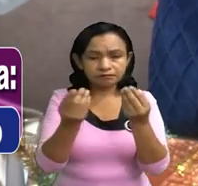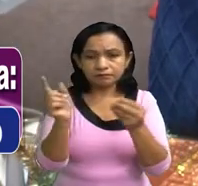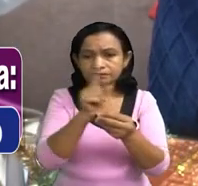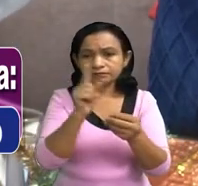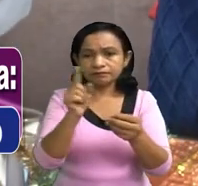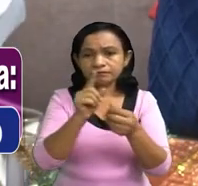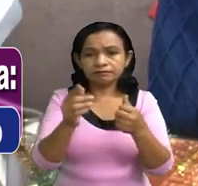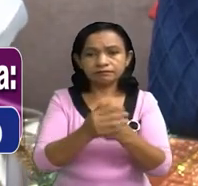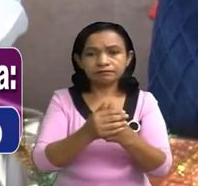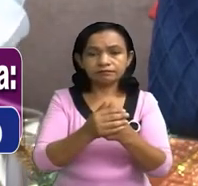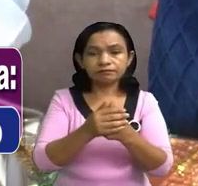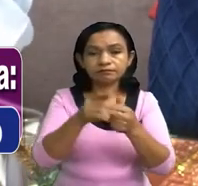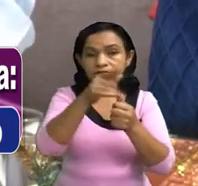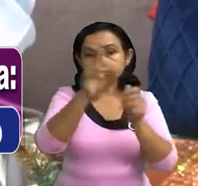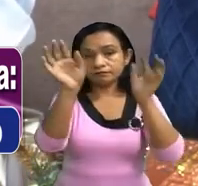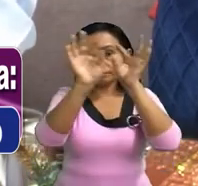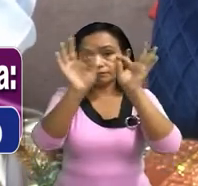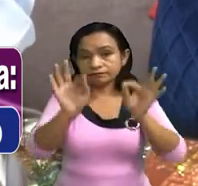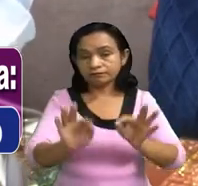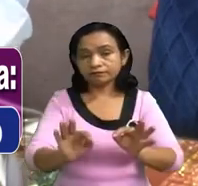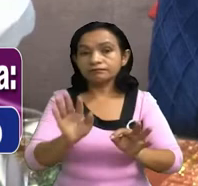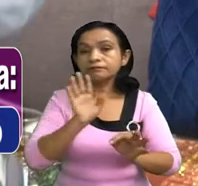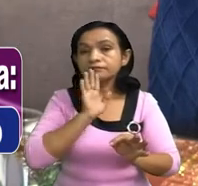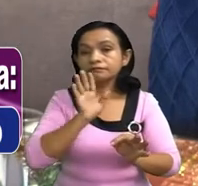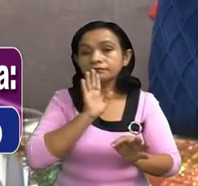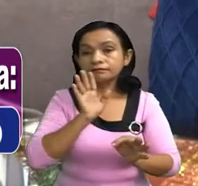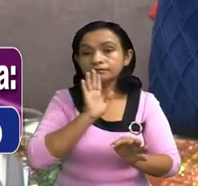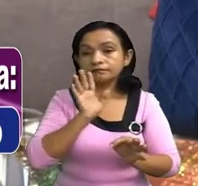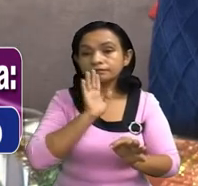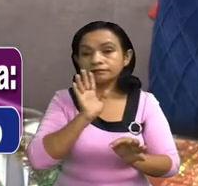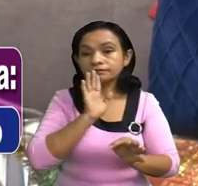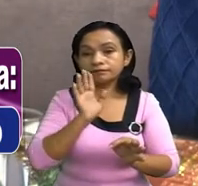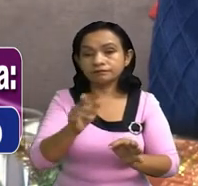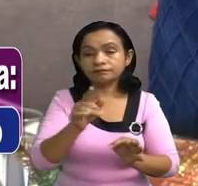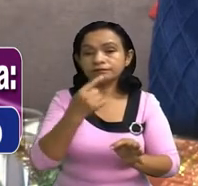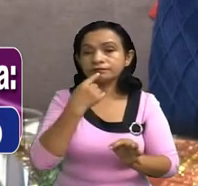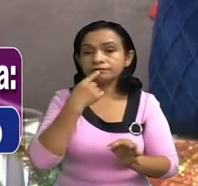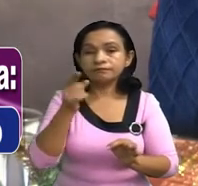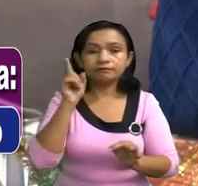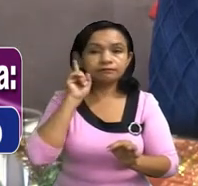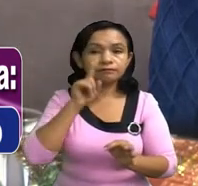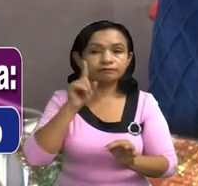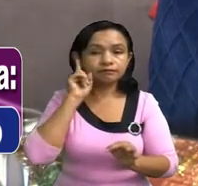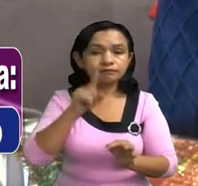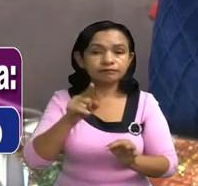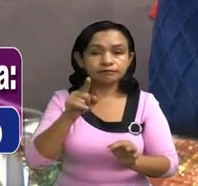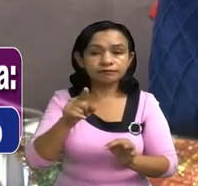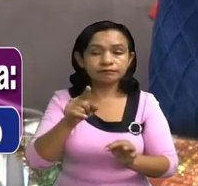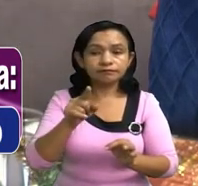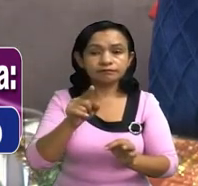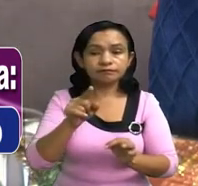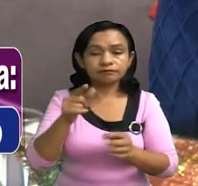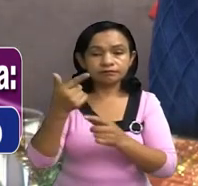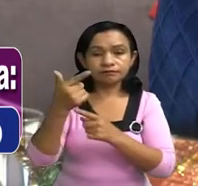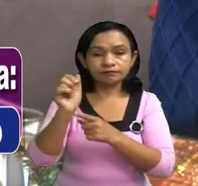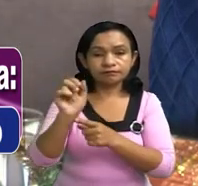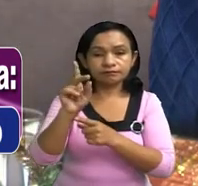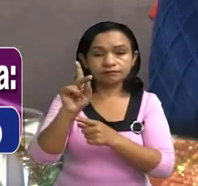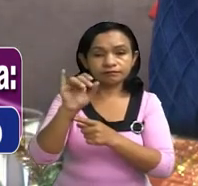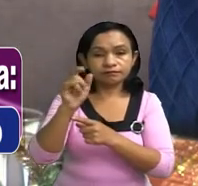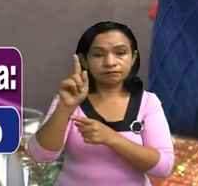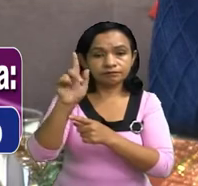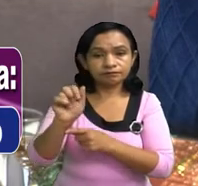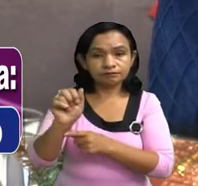Y lo felicito por sus palabras, con desmintiendo las falsedades que dijo un cura golpista y asesino